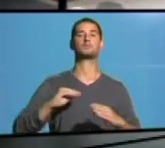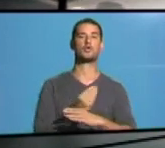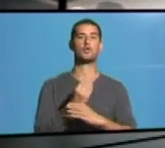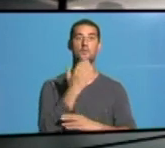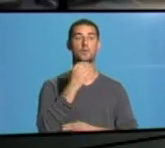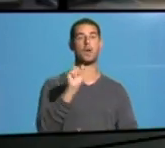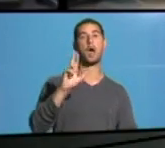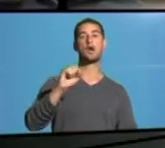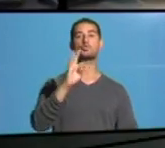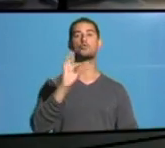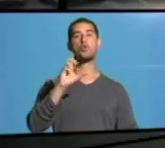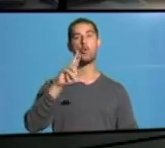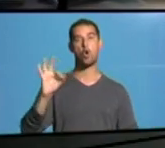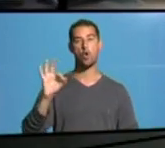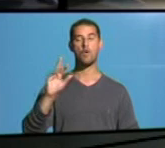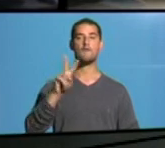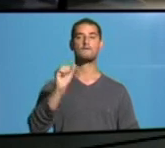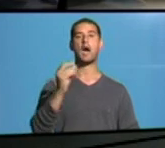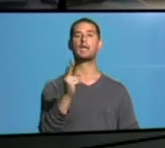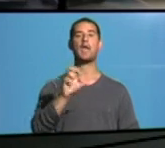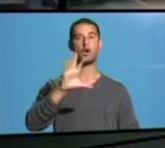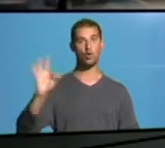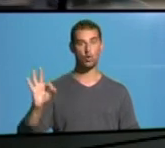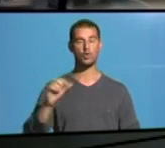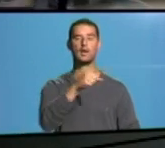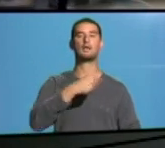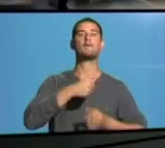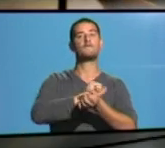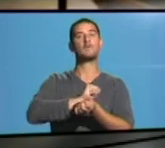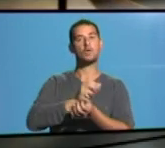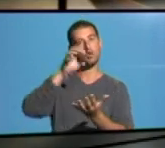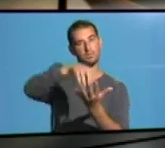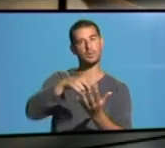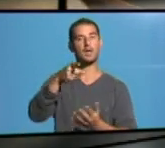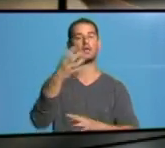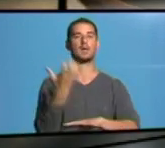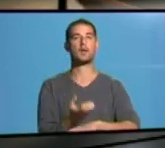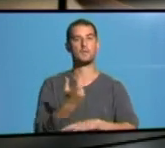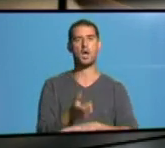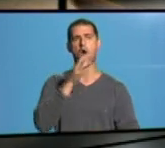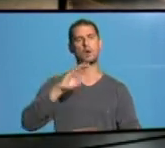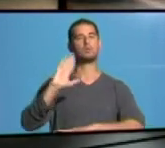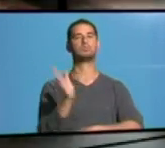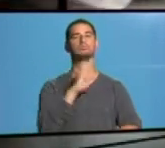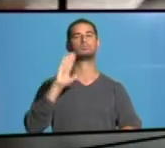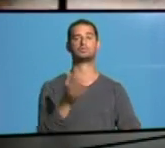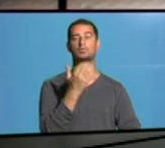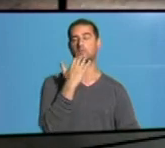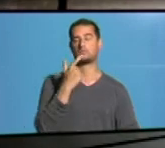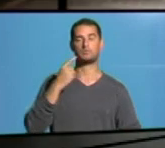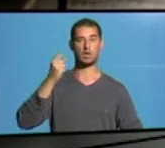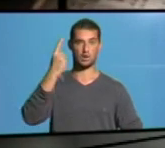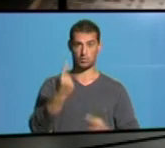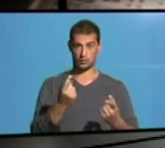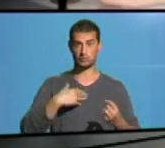Vaquero, quen decidiu instalar o seu estudo de grabación en Friol. Por ali pasaron e continúan facendo, xunto a figuras consagradas,